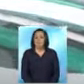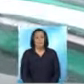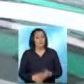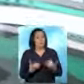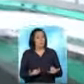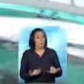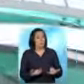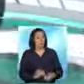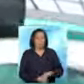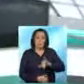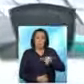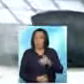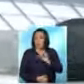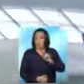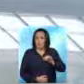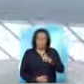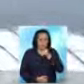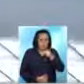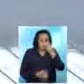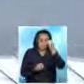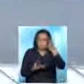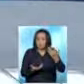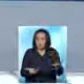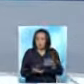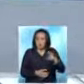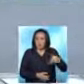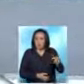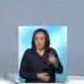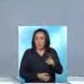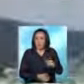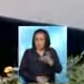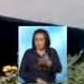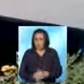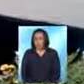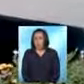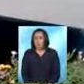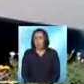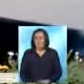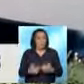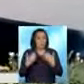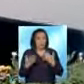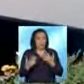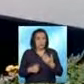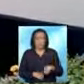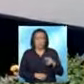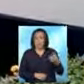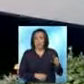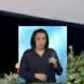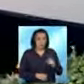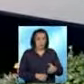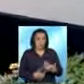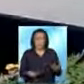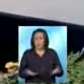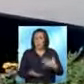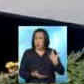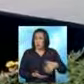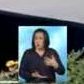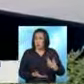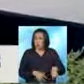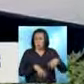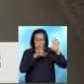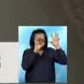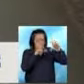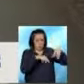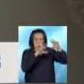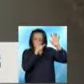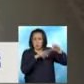Y ahora Juan Remigio nos informa qué está pasando en Huaraz. Gracias. En Huaraz, frente a las persistentes y torrenciales